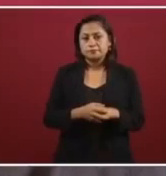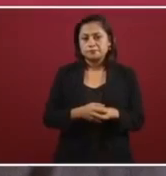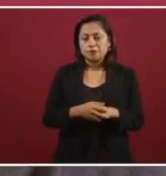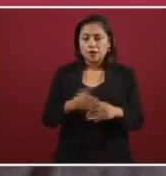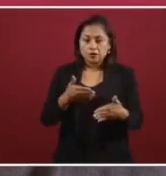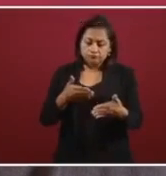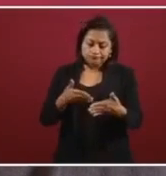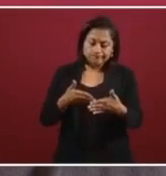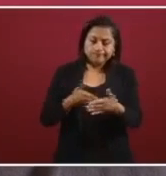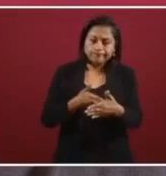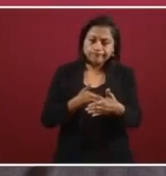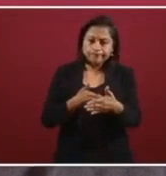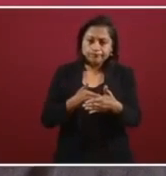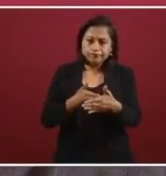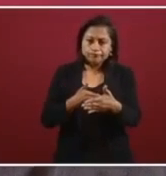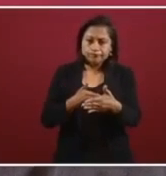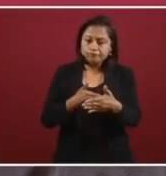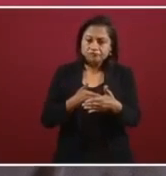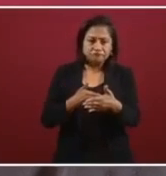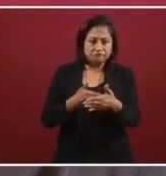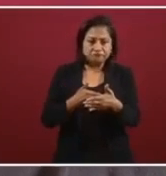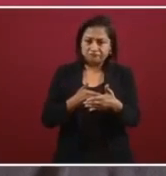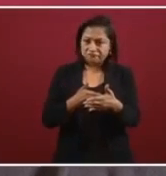limitaciones ni